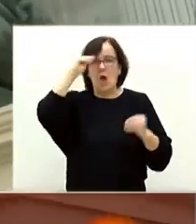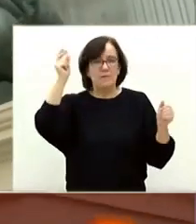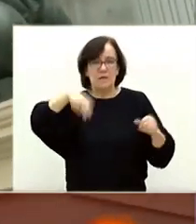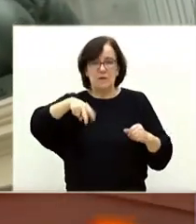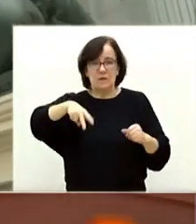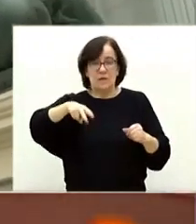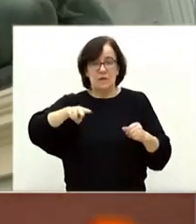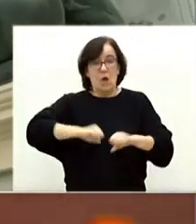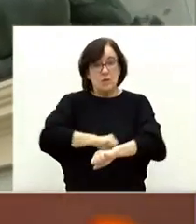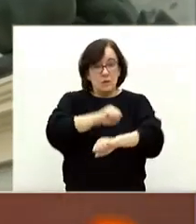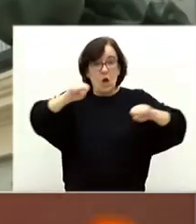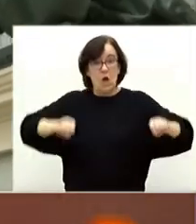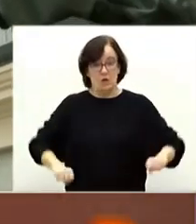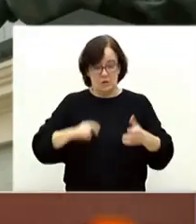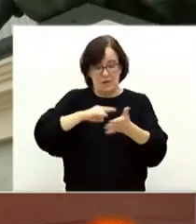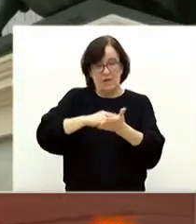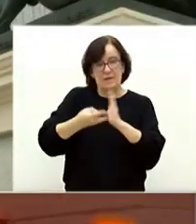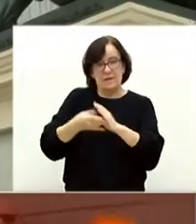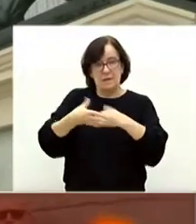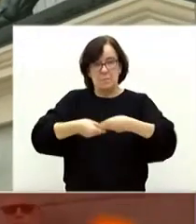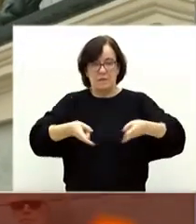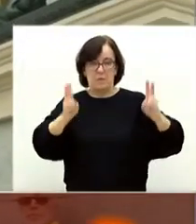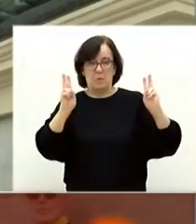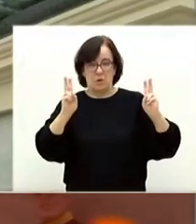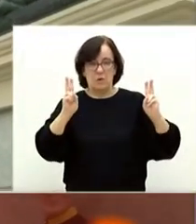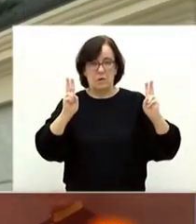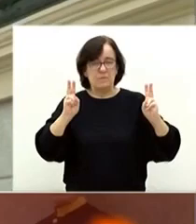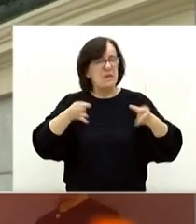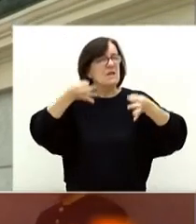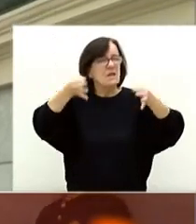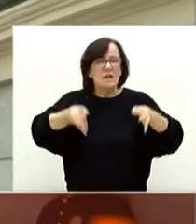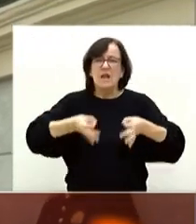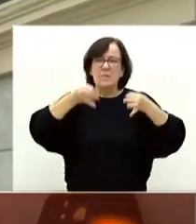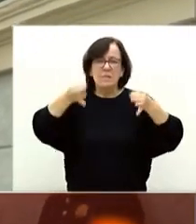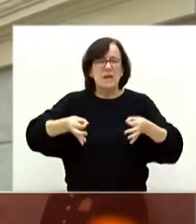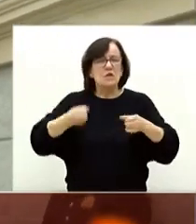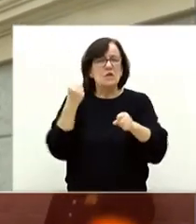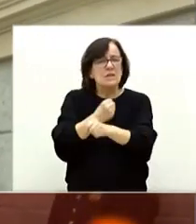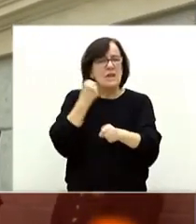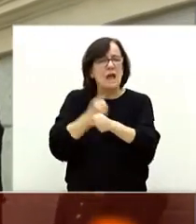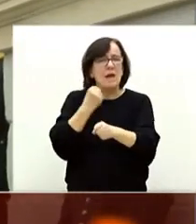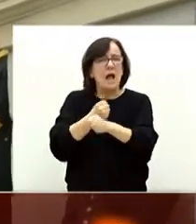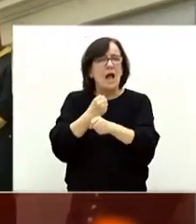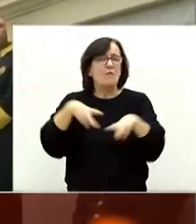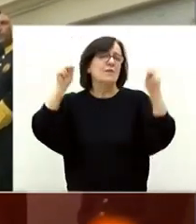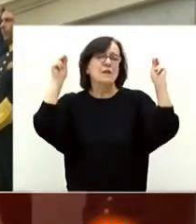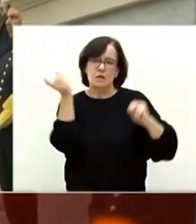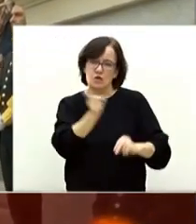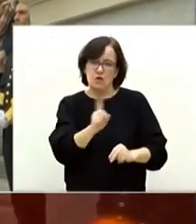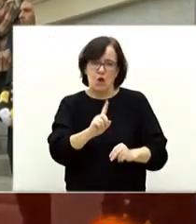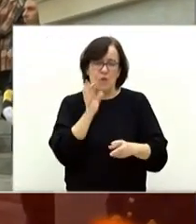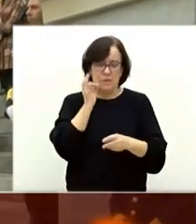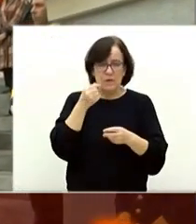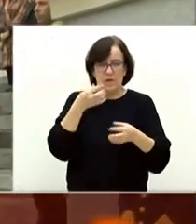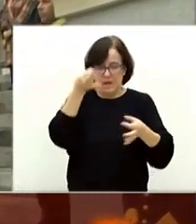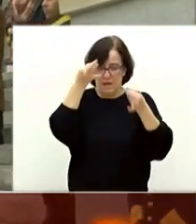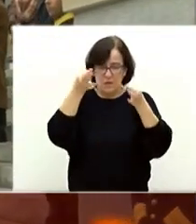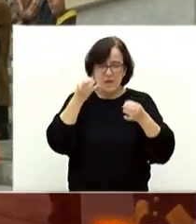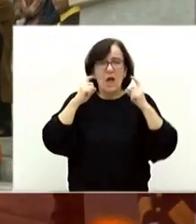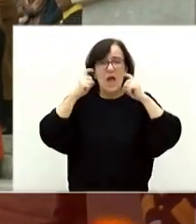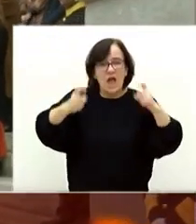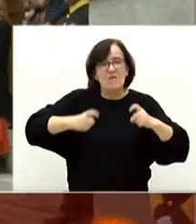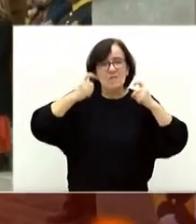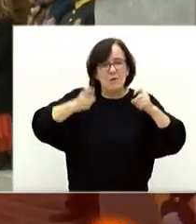la consolidación del sistema democrático es siempre una tarea inacabada, que exige un esfuerzo